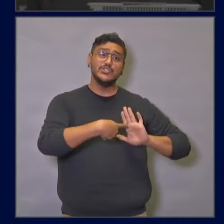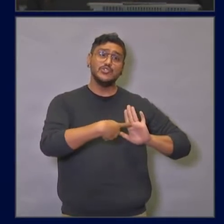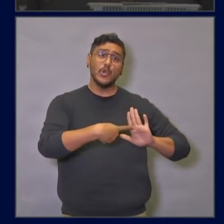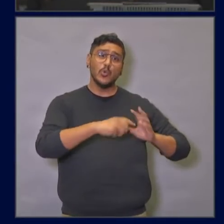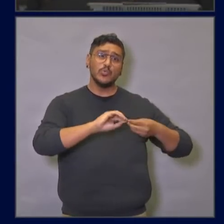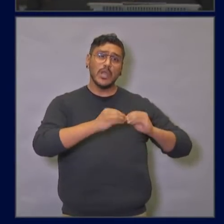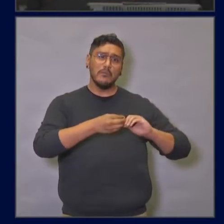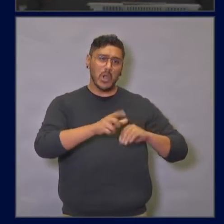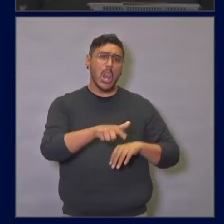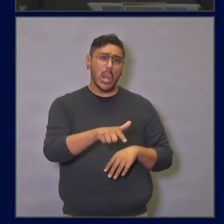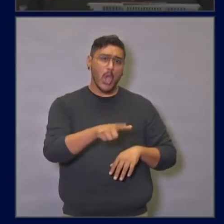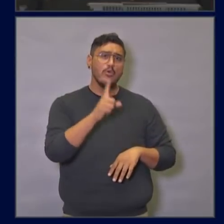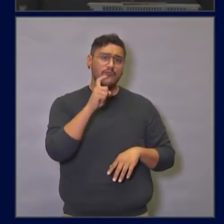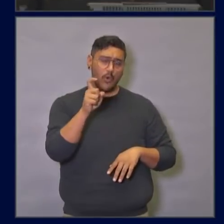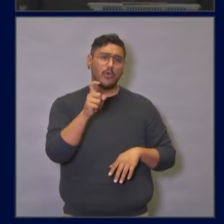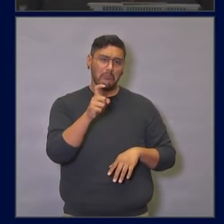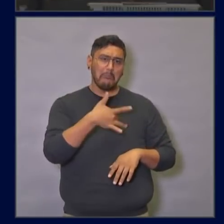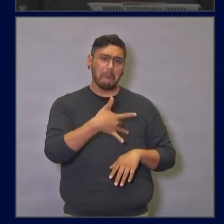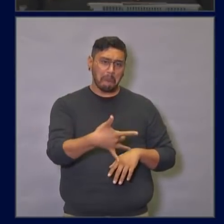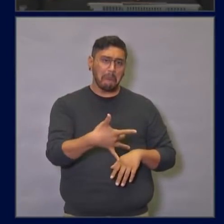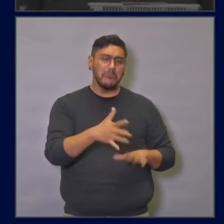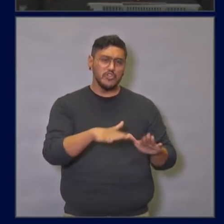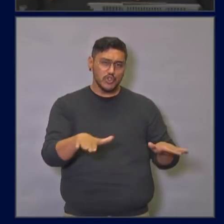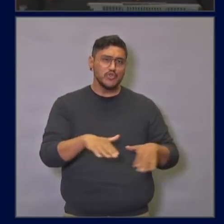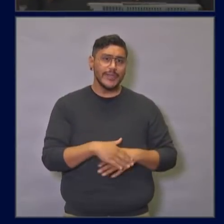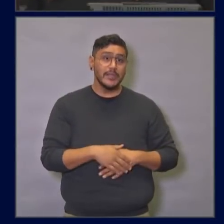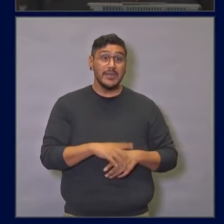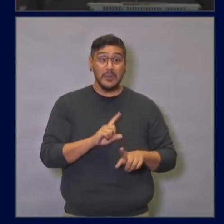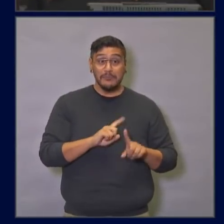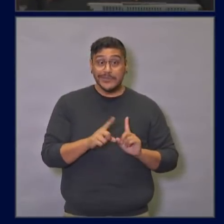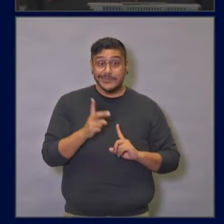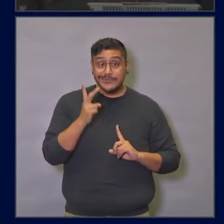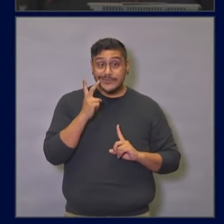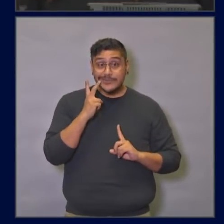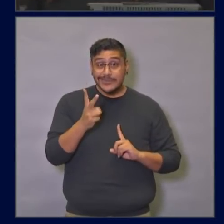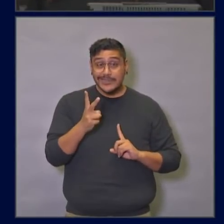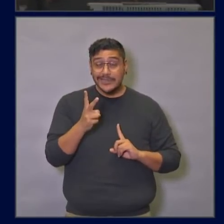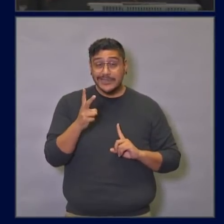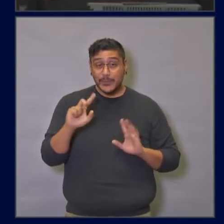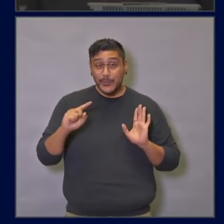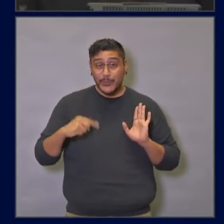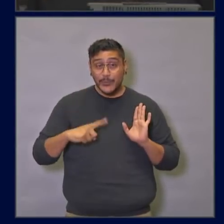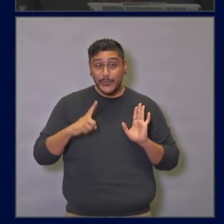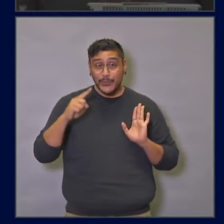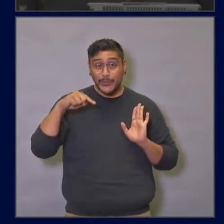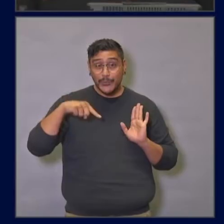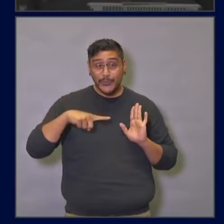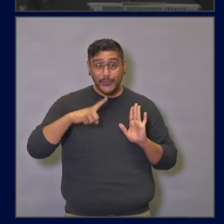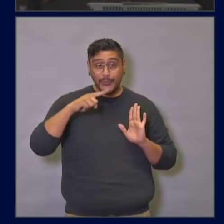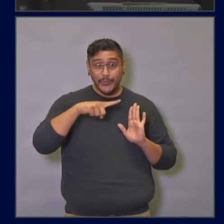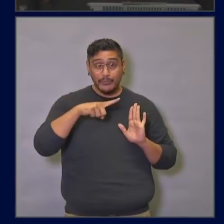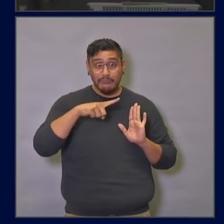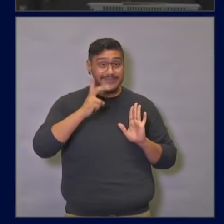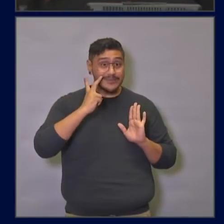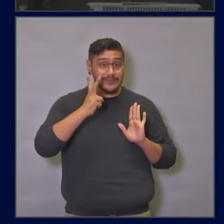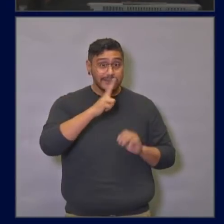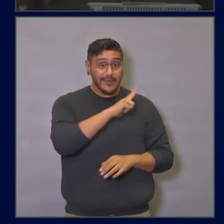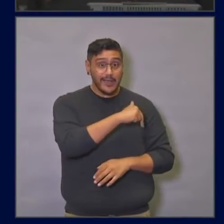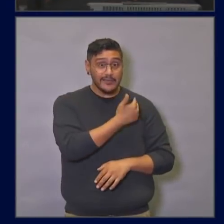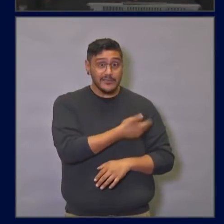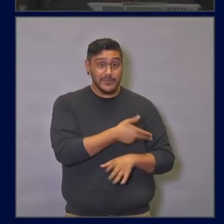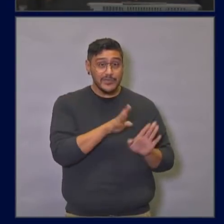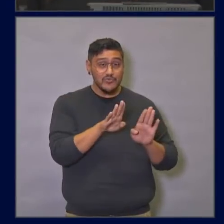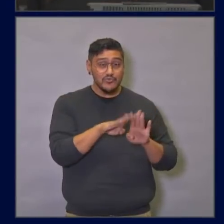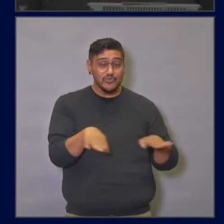relativamente pequeño de niños en general, pero puede ver en las líneas de tendencia en esta diapositiva que las hospitalizaciones entre niños